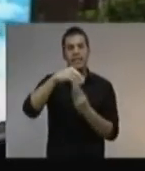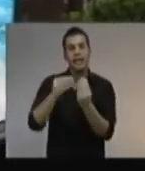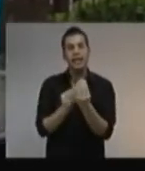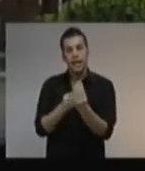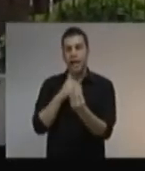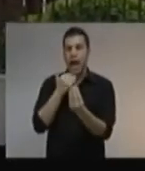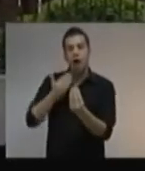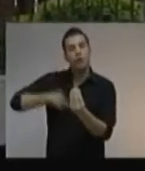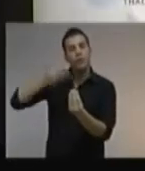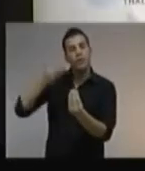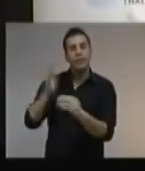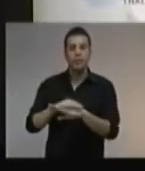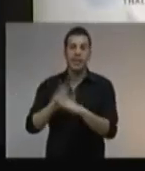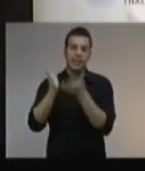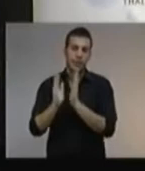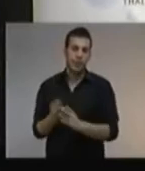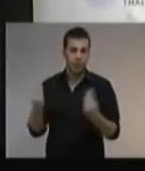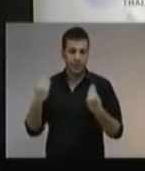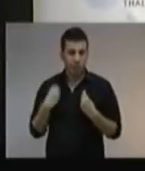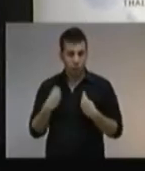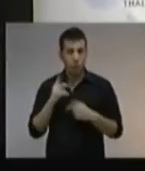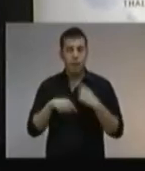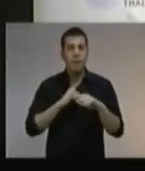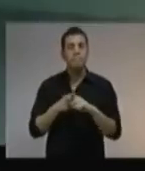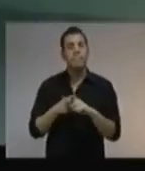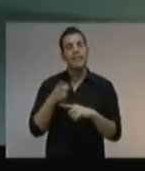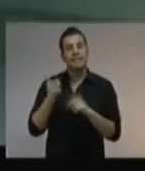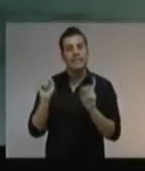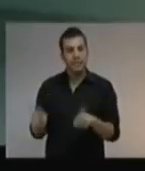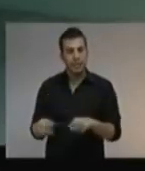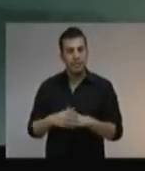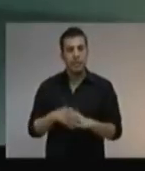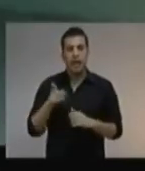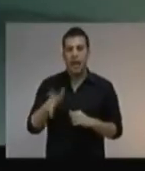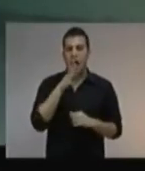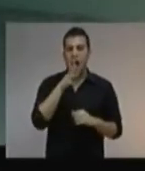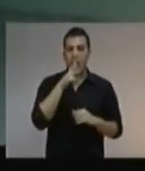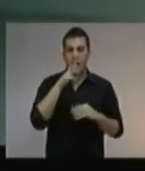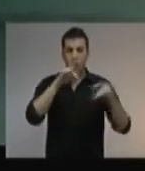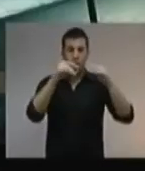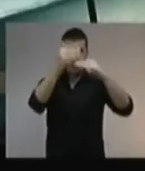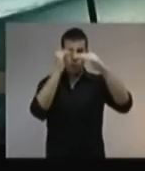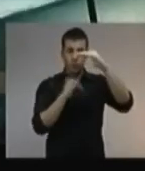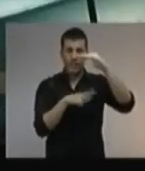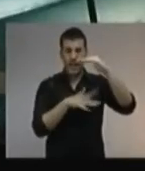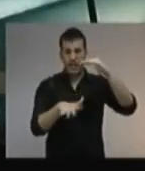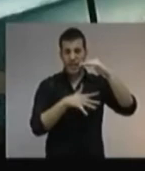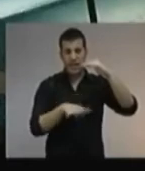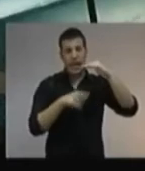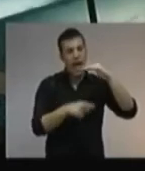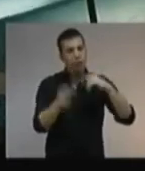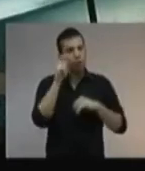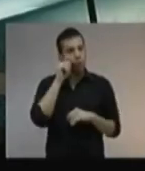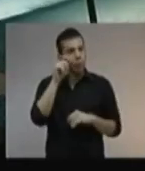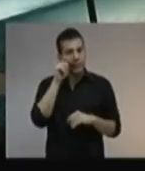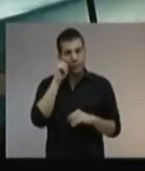referencia para los tratamientos de salud y descanso. Las inigualables propiedades de las aguas subterráneas de la isla atraen a un turismo